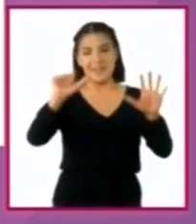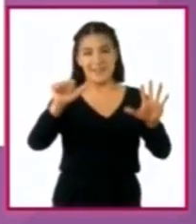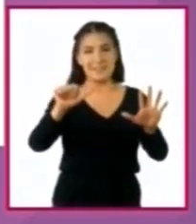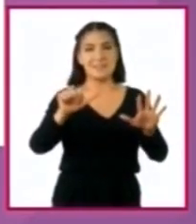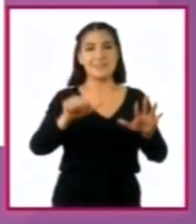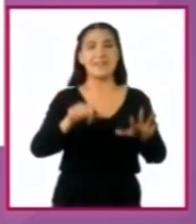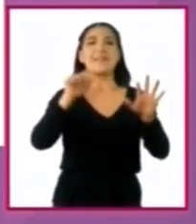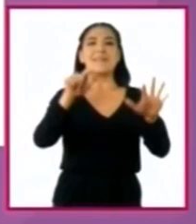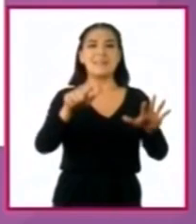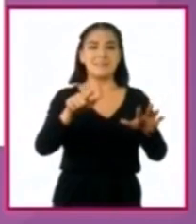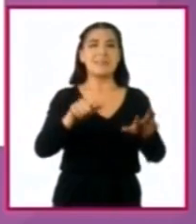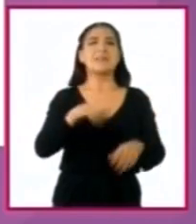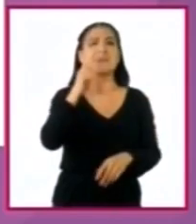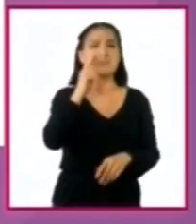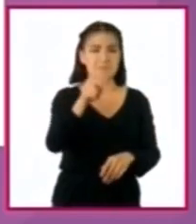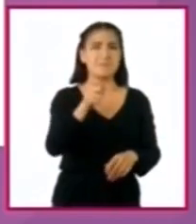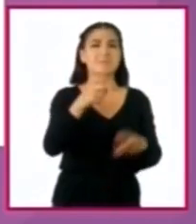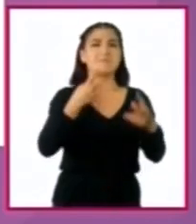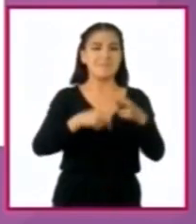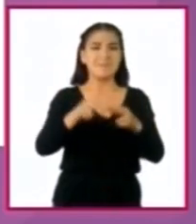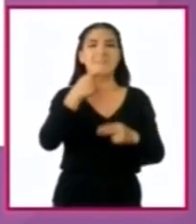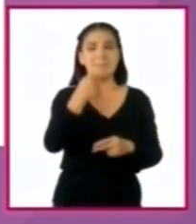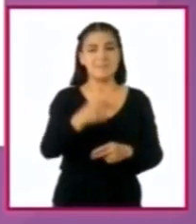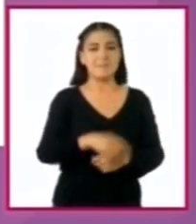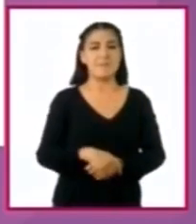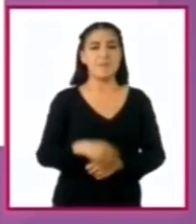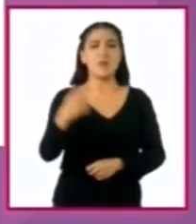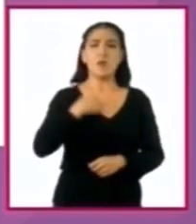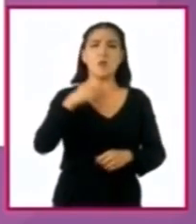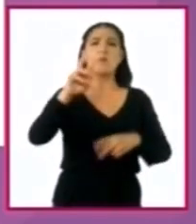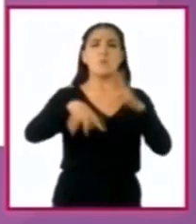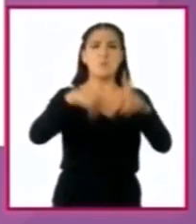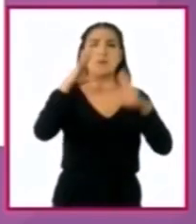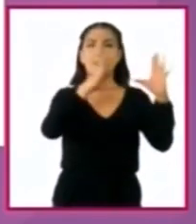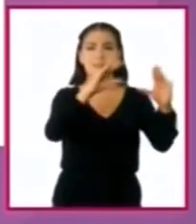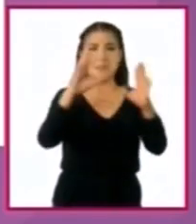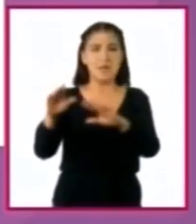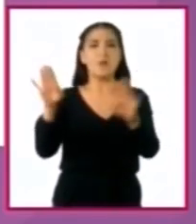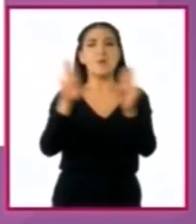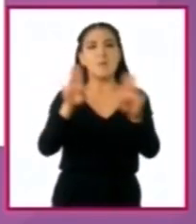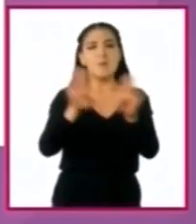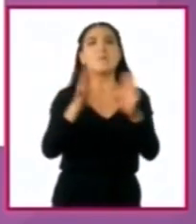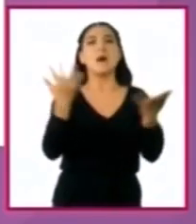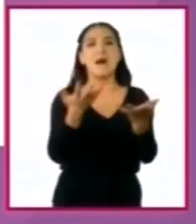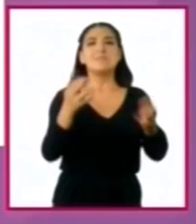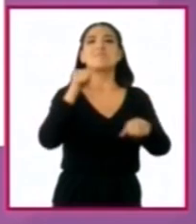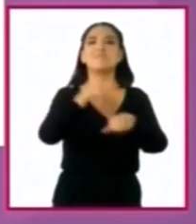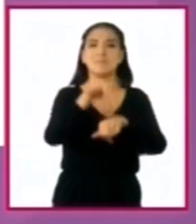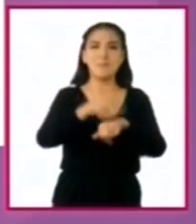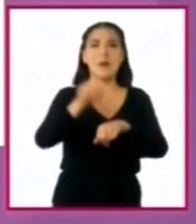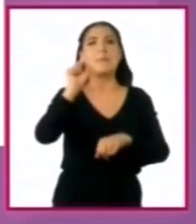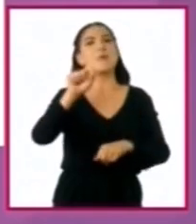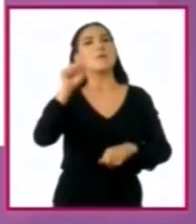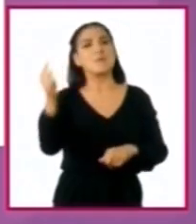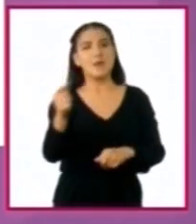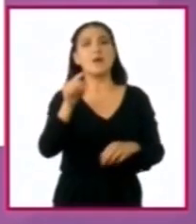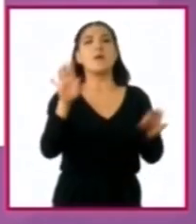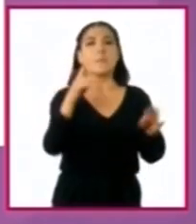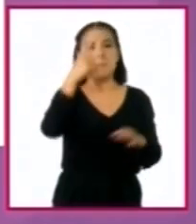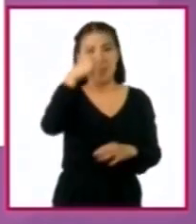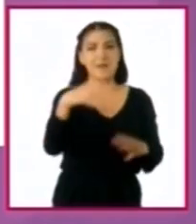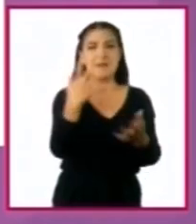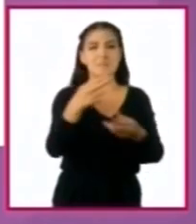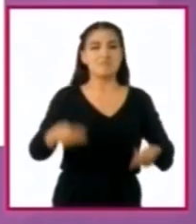principios del XVII, dijo: Voy a enseñar cómo efectuar con números enteros todas las cuentas que aparecen